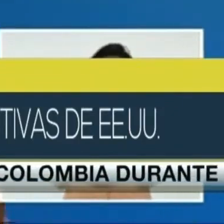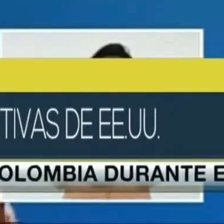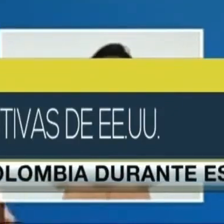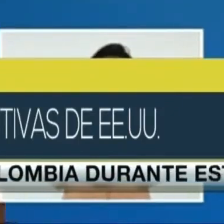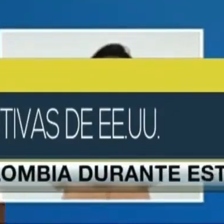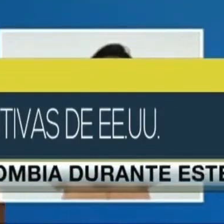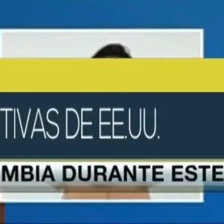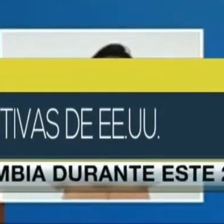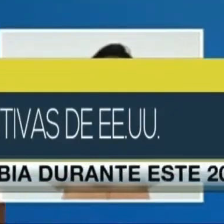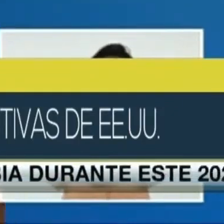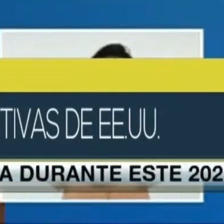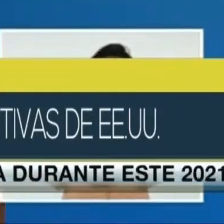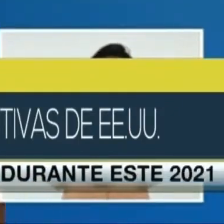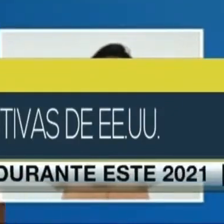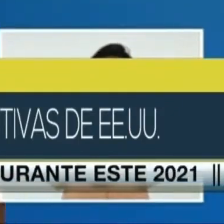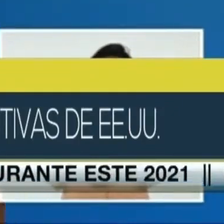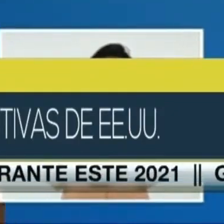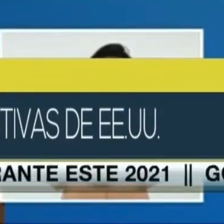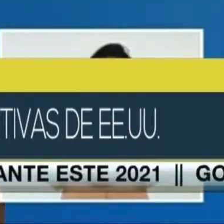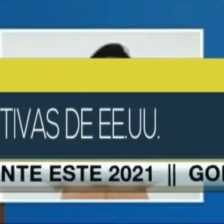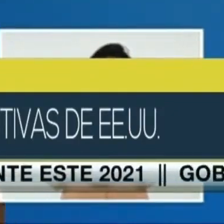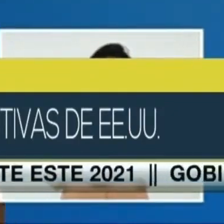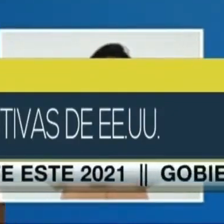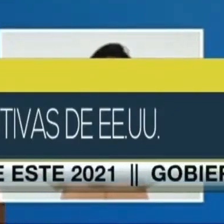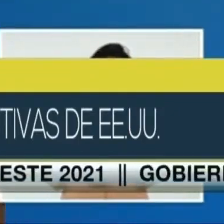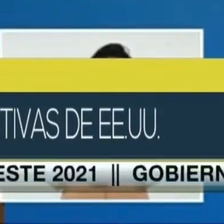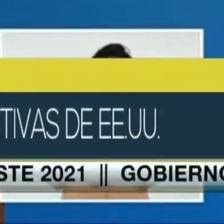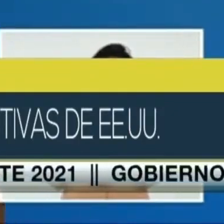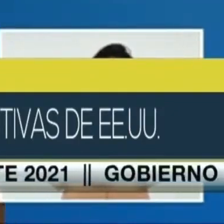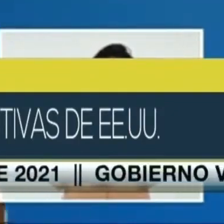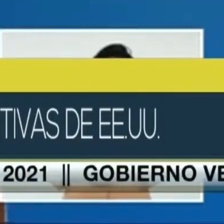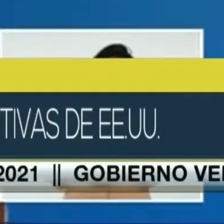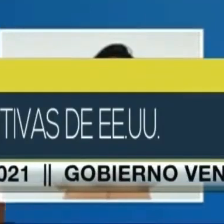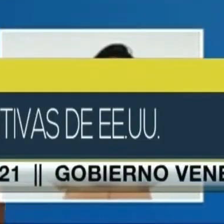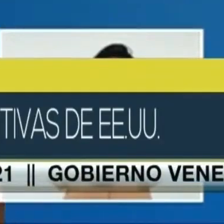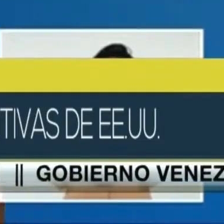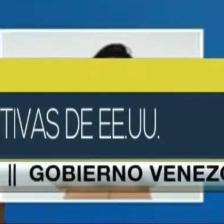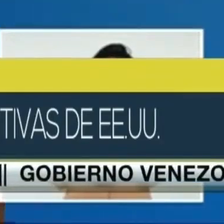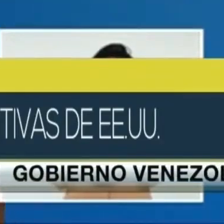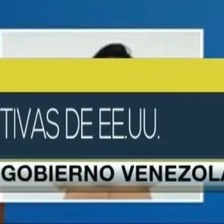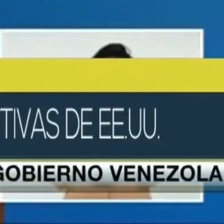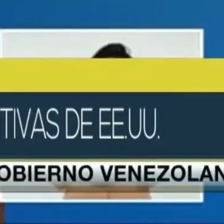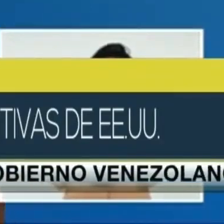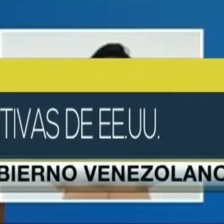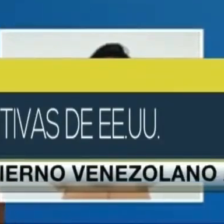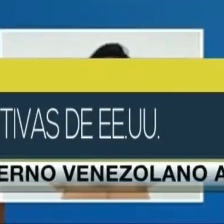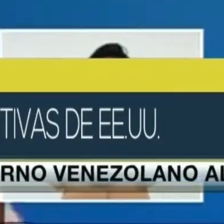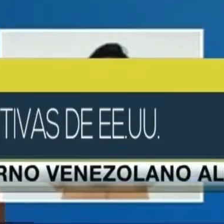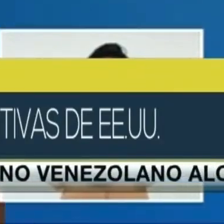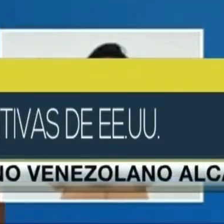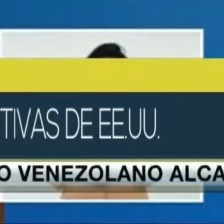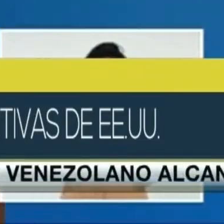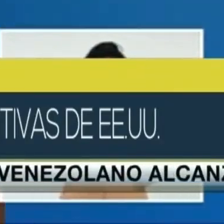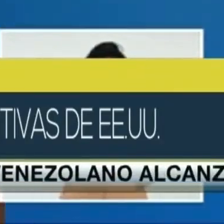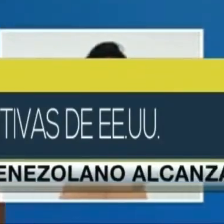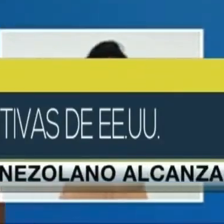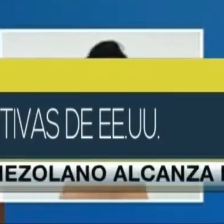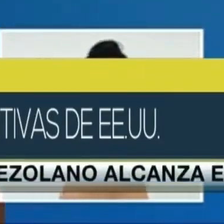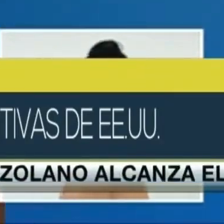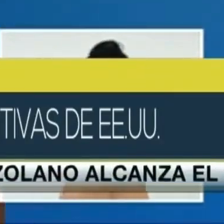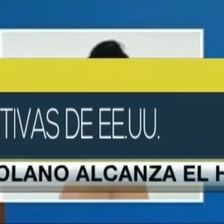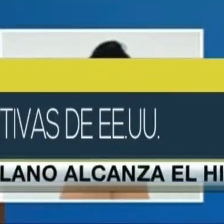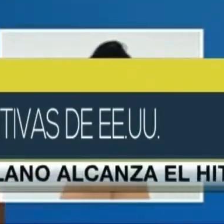de la derecha extremista radical de Miami, de la ultraderecha anticubana,